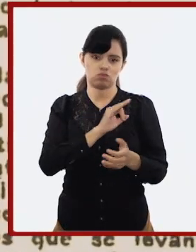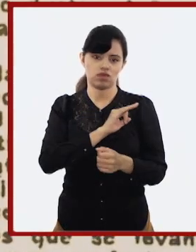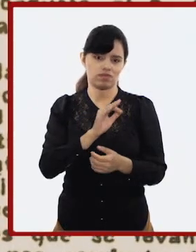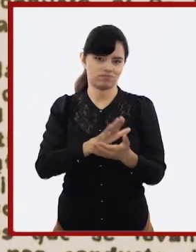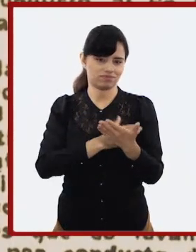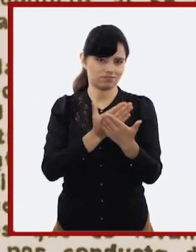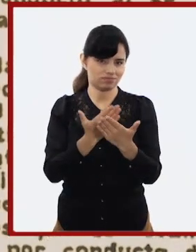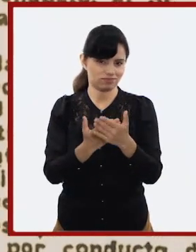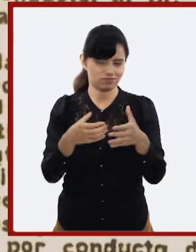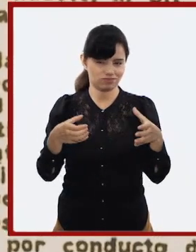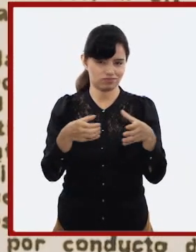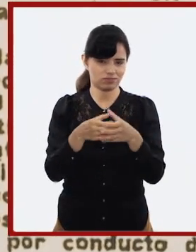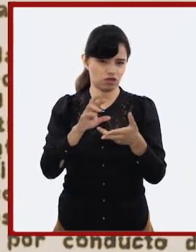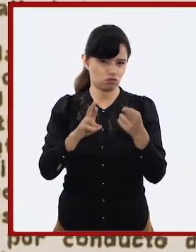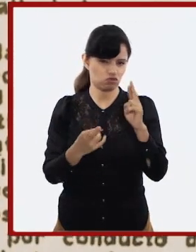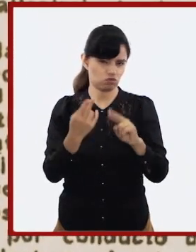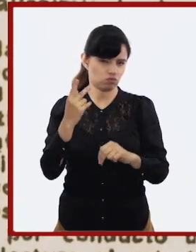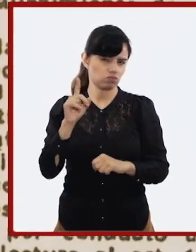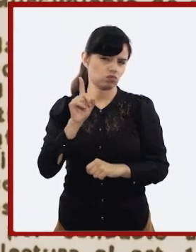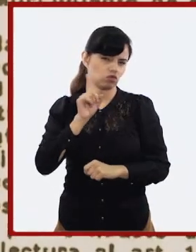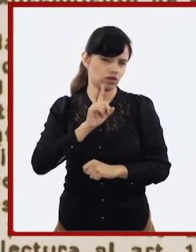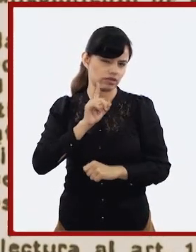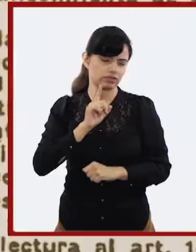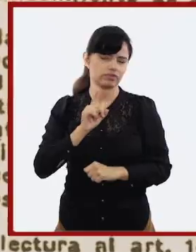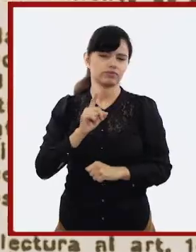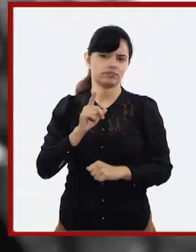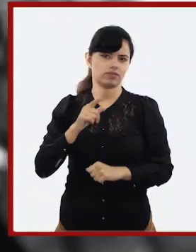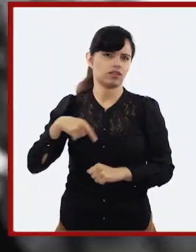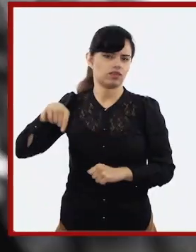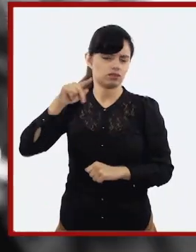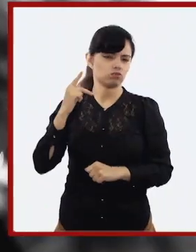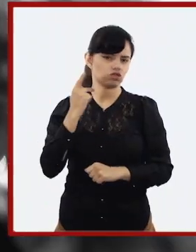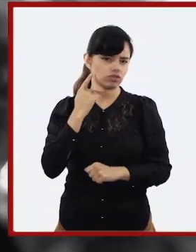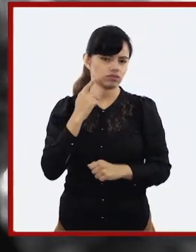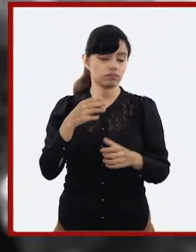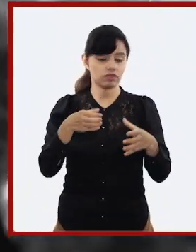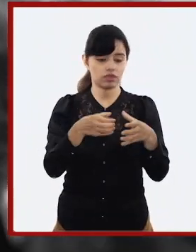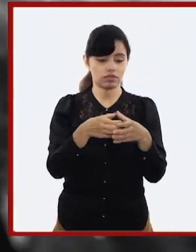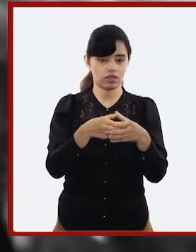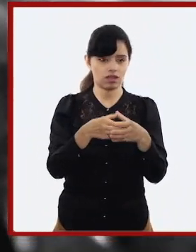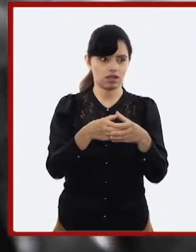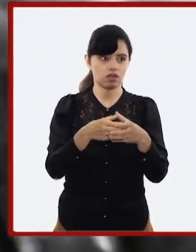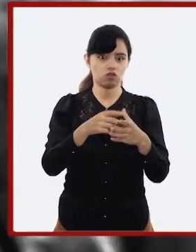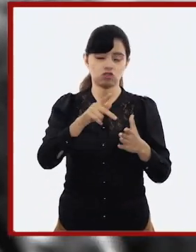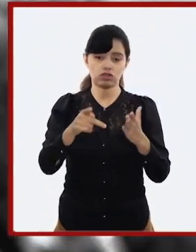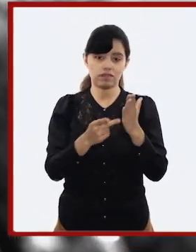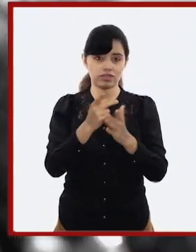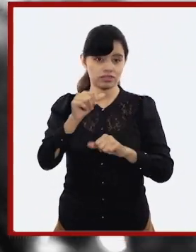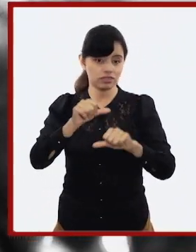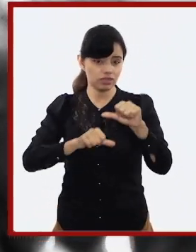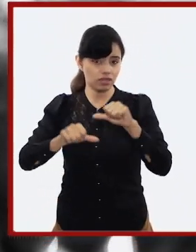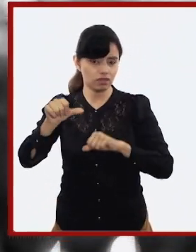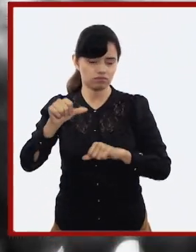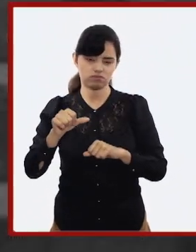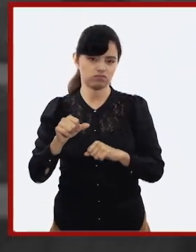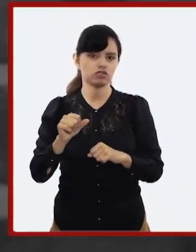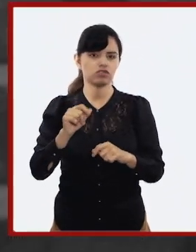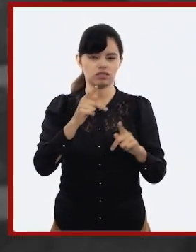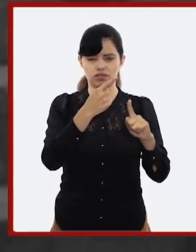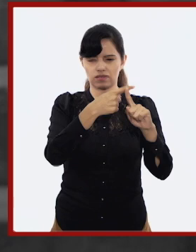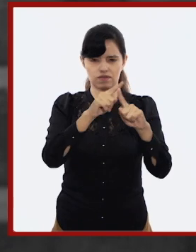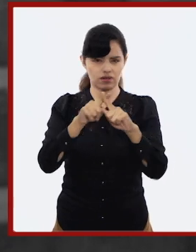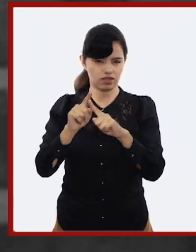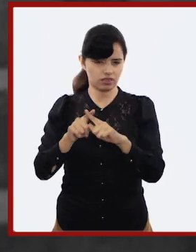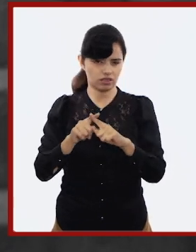mujeres por la ciudadanía, primero en clubes antirreeleccionistas y en las diferentes etapas y grupos revolucionarios,